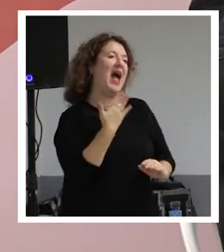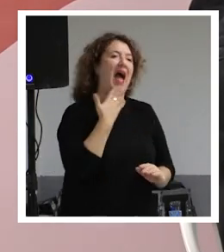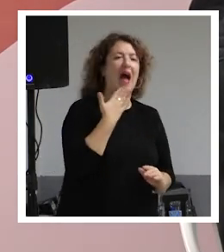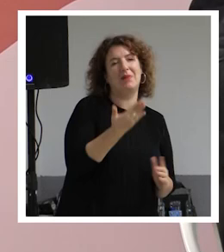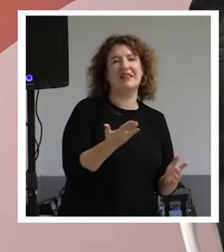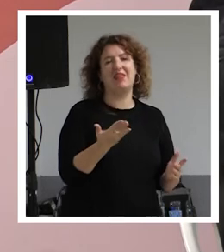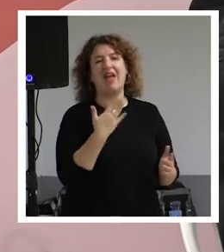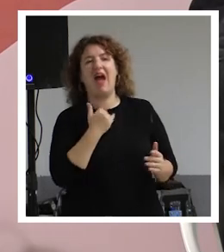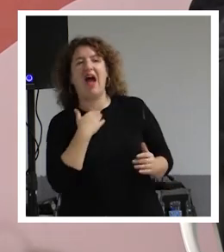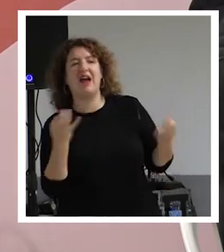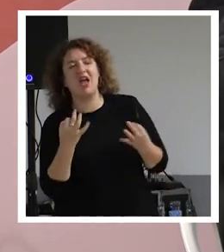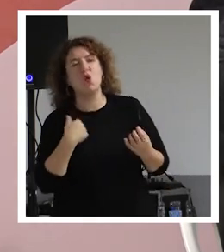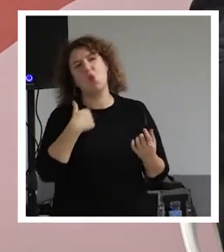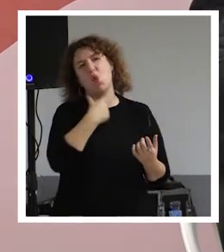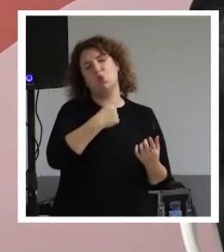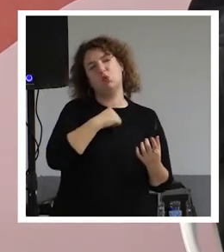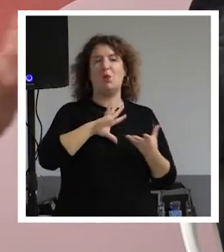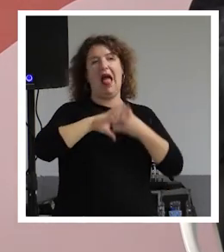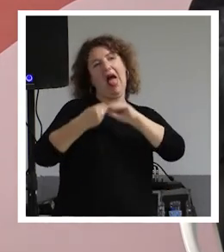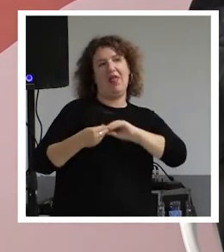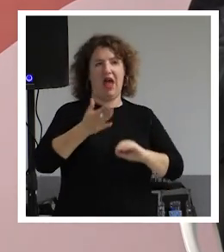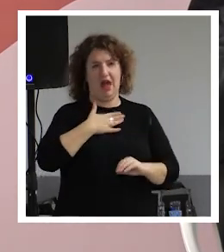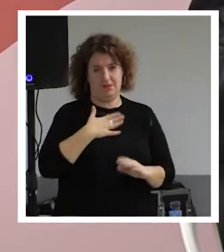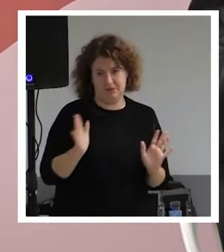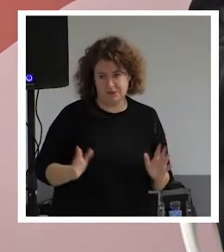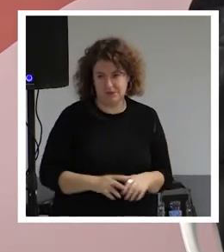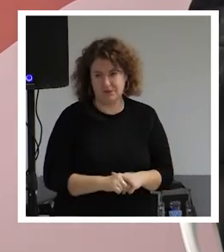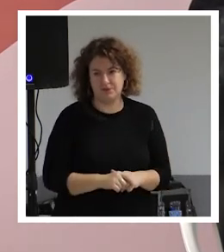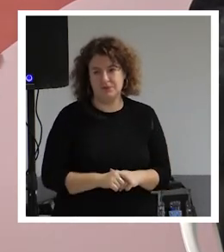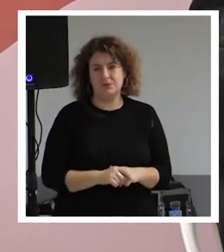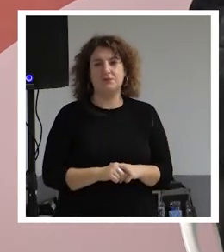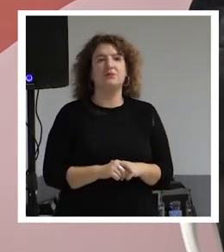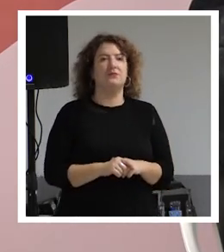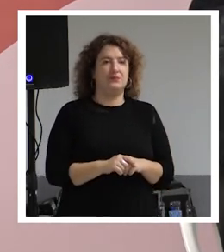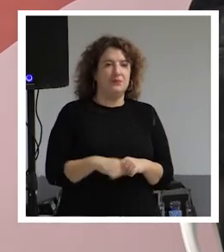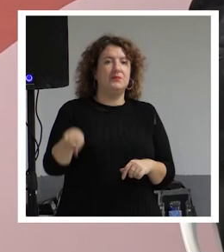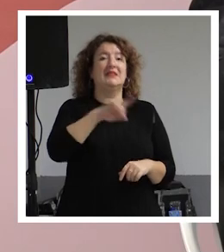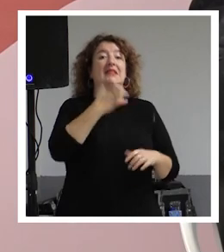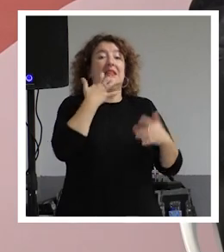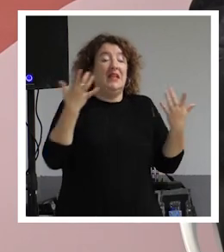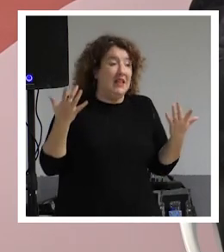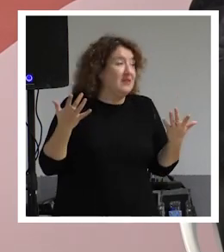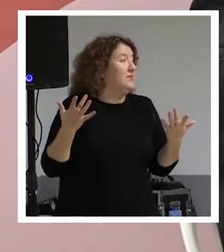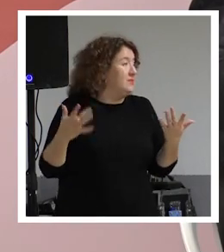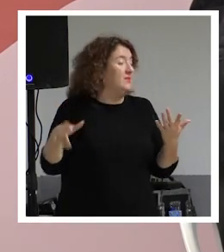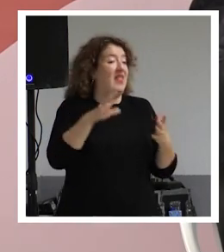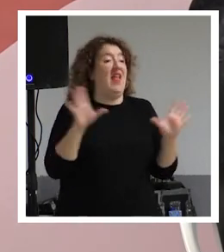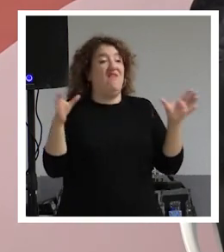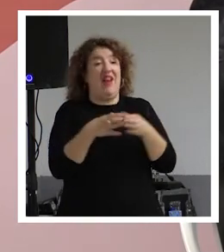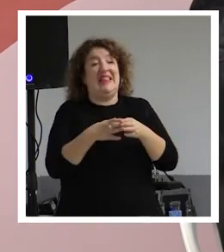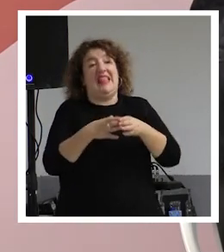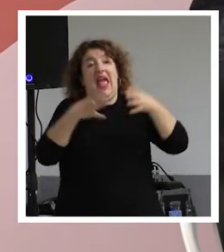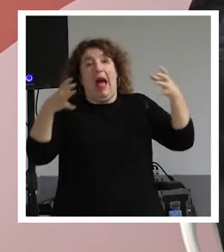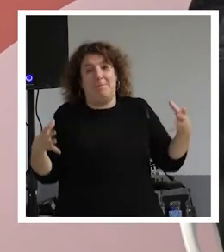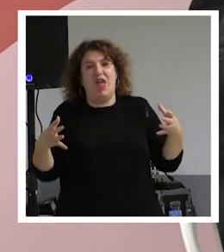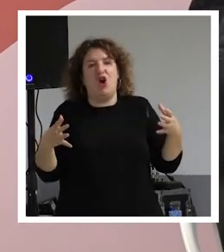los líderes no quieren atarse a reglas pesadas porque quieran normalmente cambiarlas este a su apetencia no